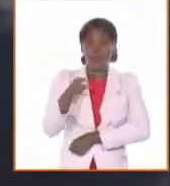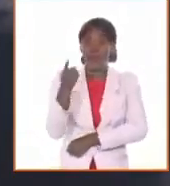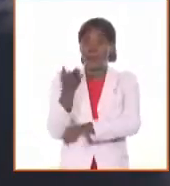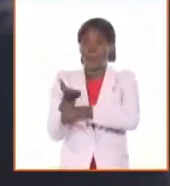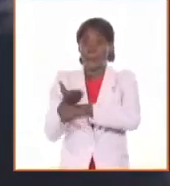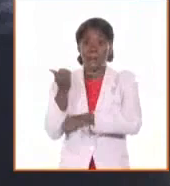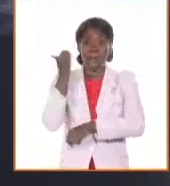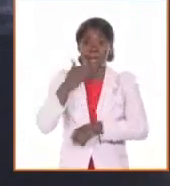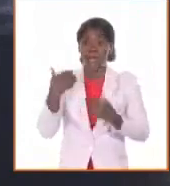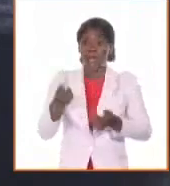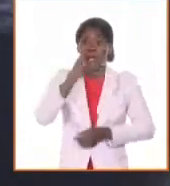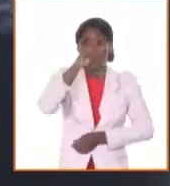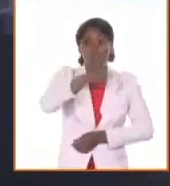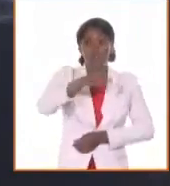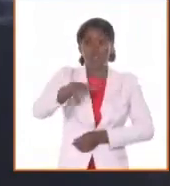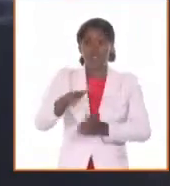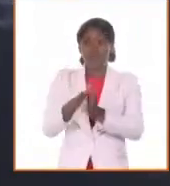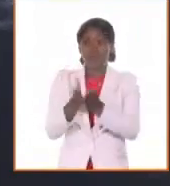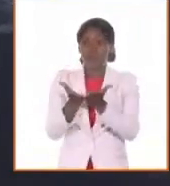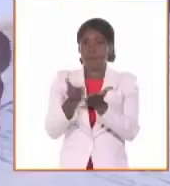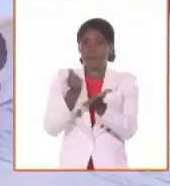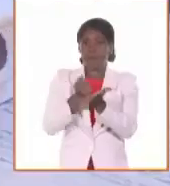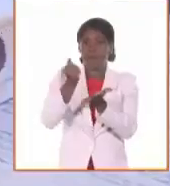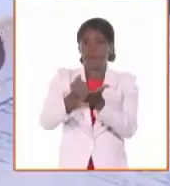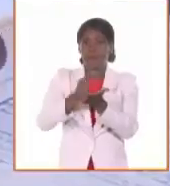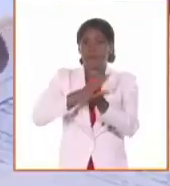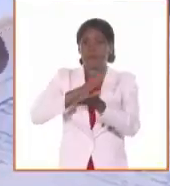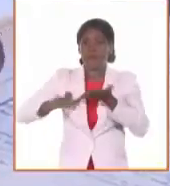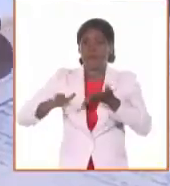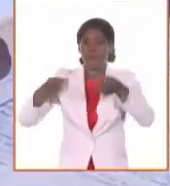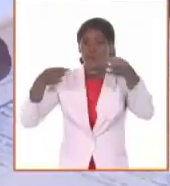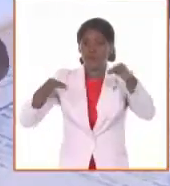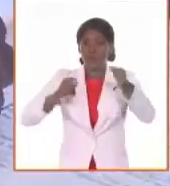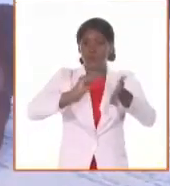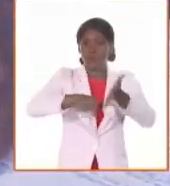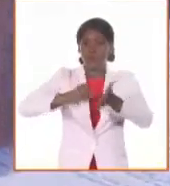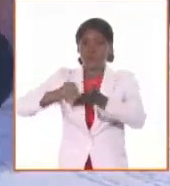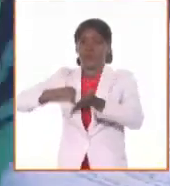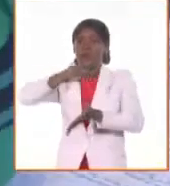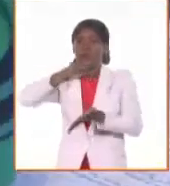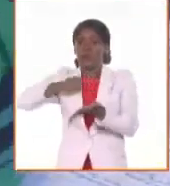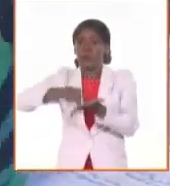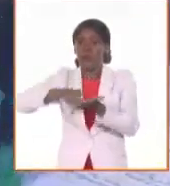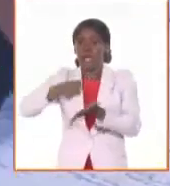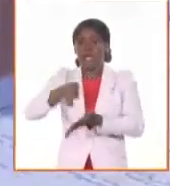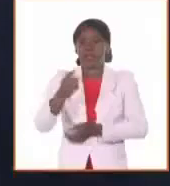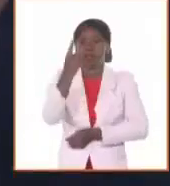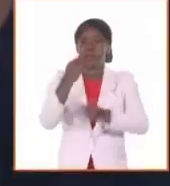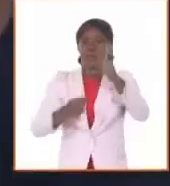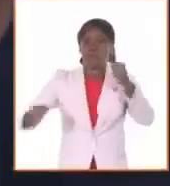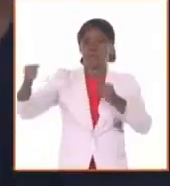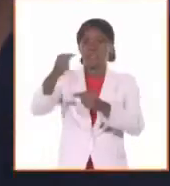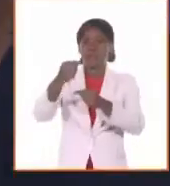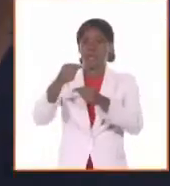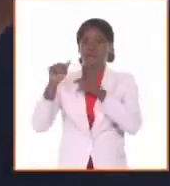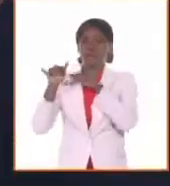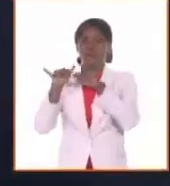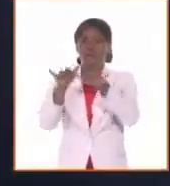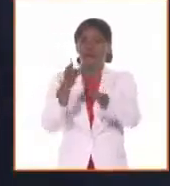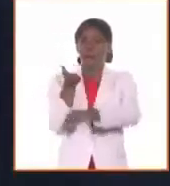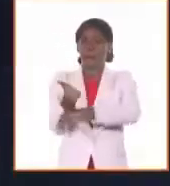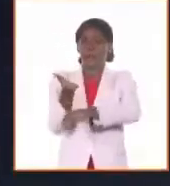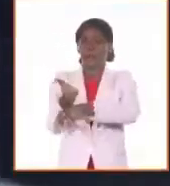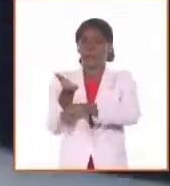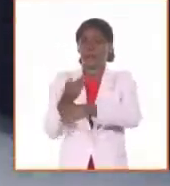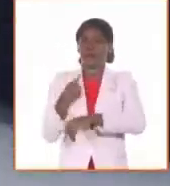edad eso lo estamos entregando en un término no mayor de dos días el notario es un funcionario público facultado por la ley para de forma